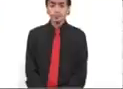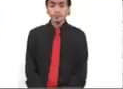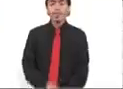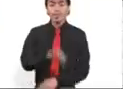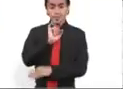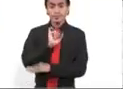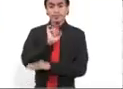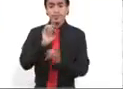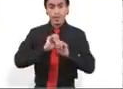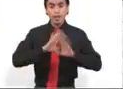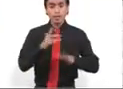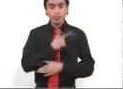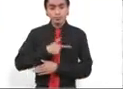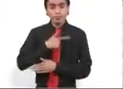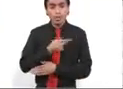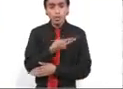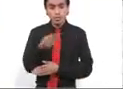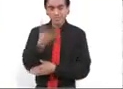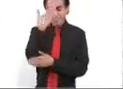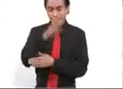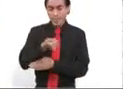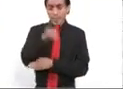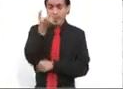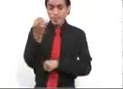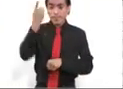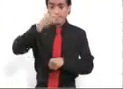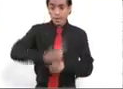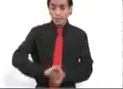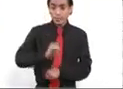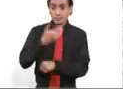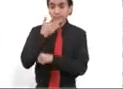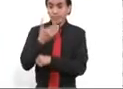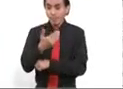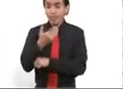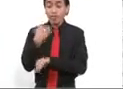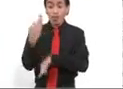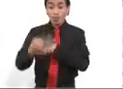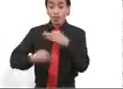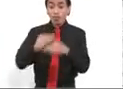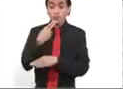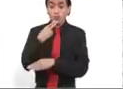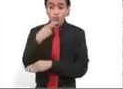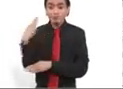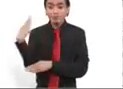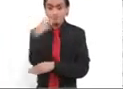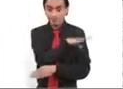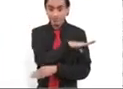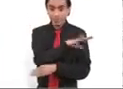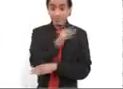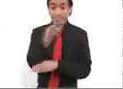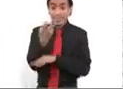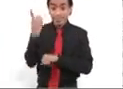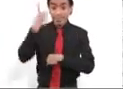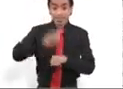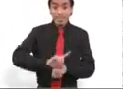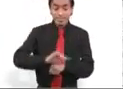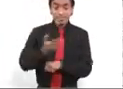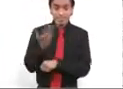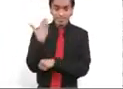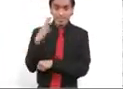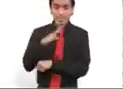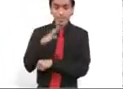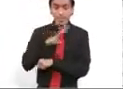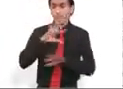Sí, con mucho gusto. Como ustedes saben, el primer día la operación fue gratuita para los usuarios y ese día transportamos